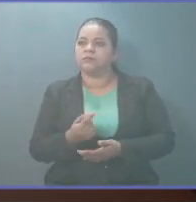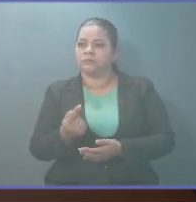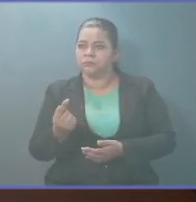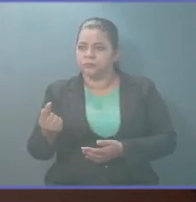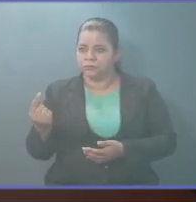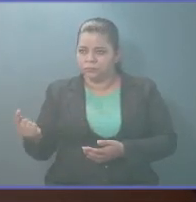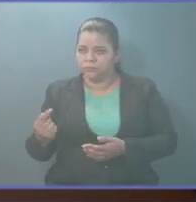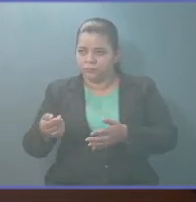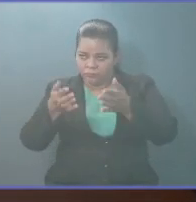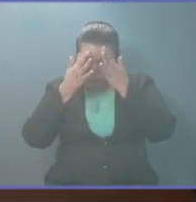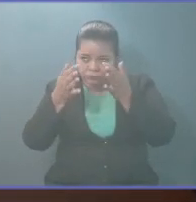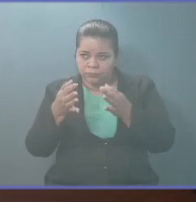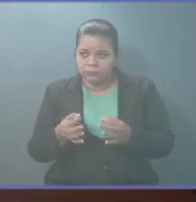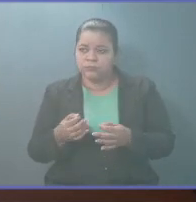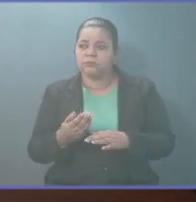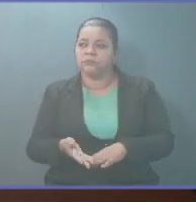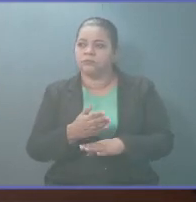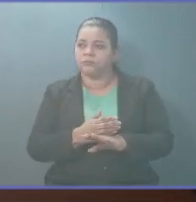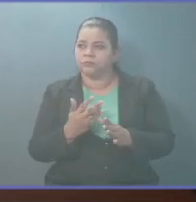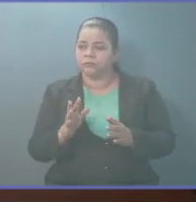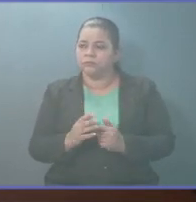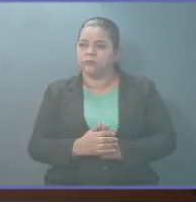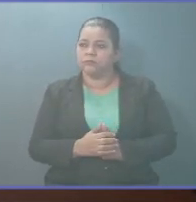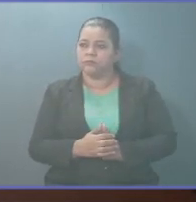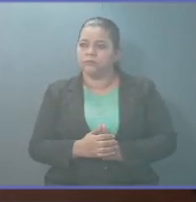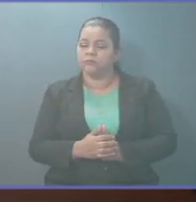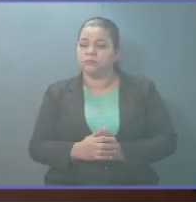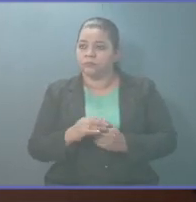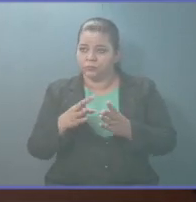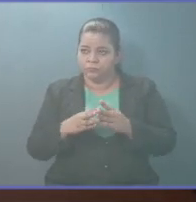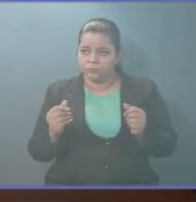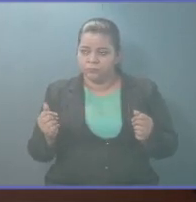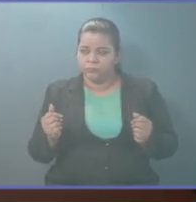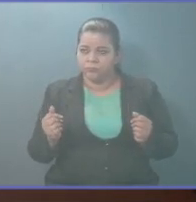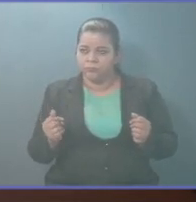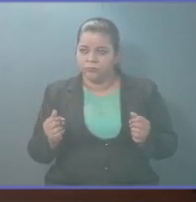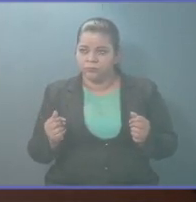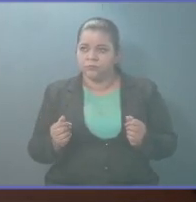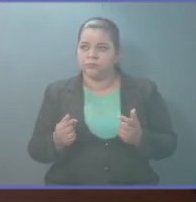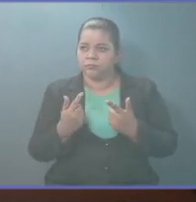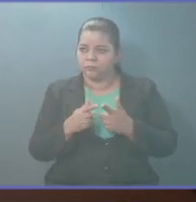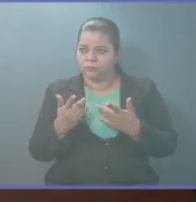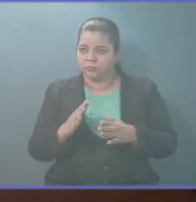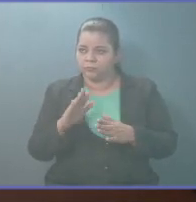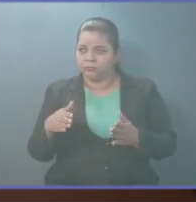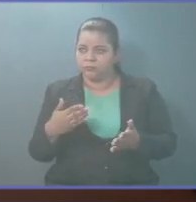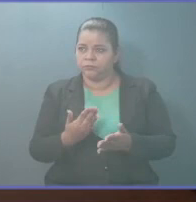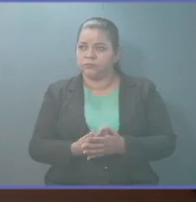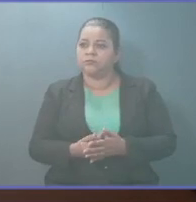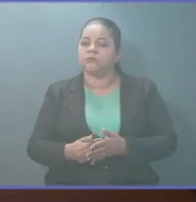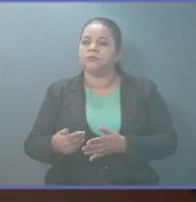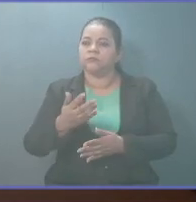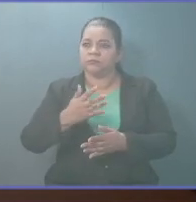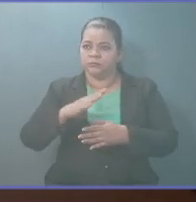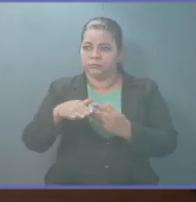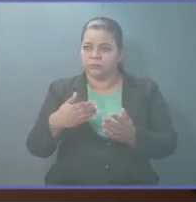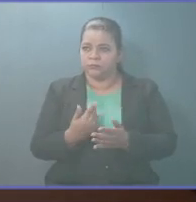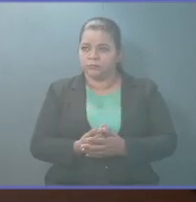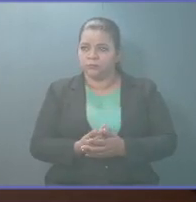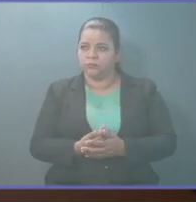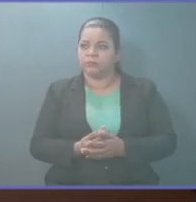a la decisión razonará su voto. En la resolución definitiva, estimatoria, según las circunstancias del caso,